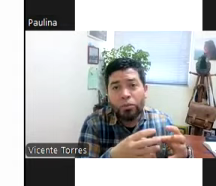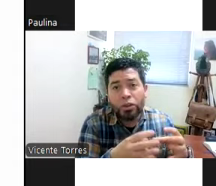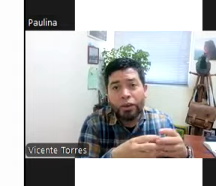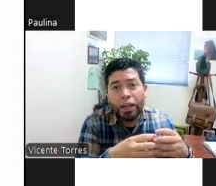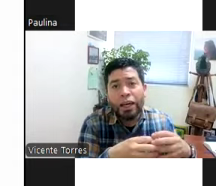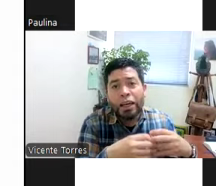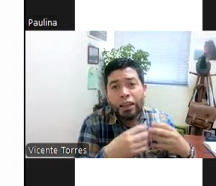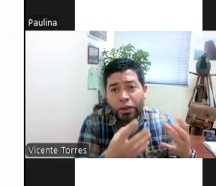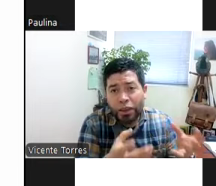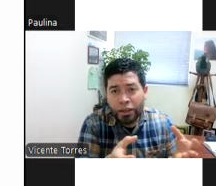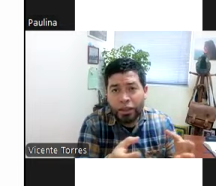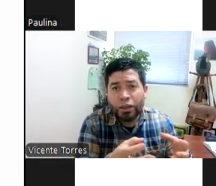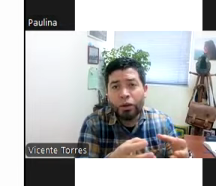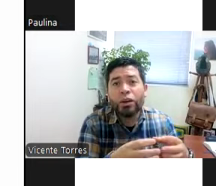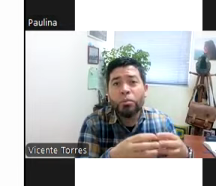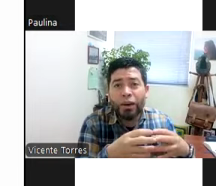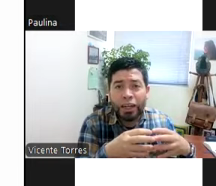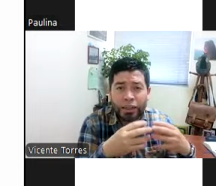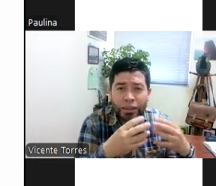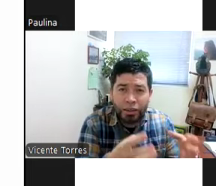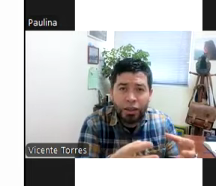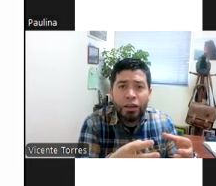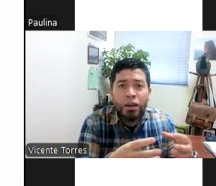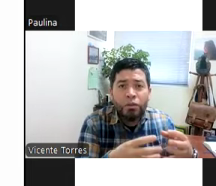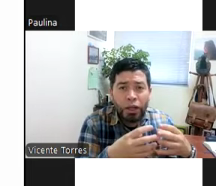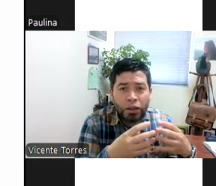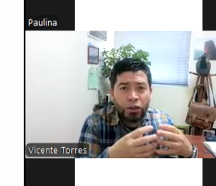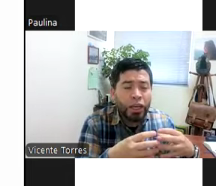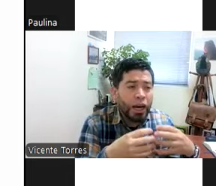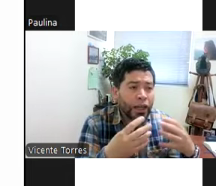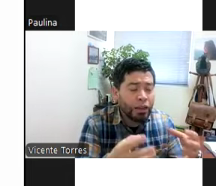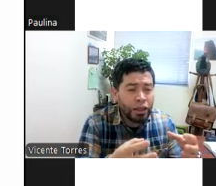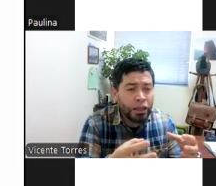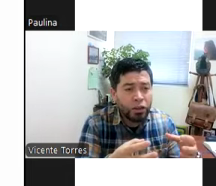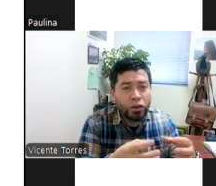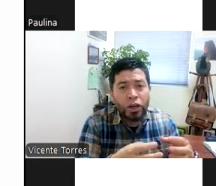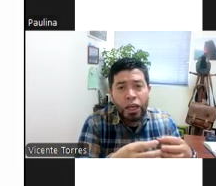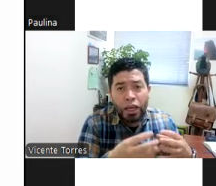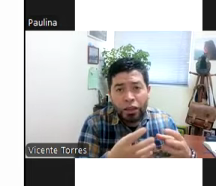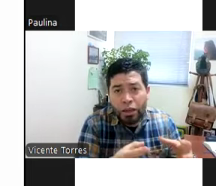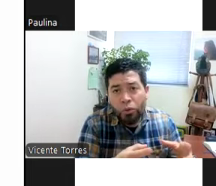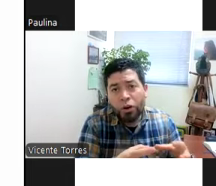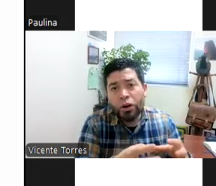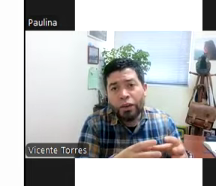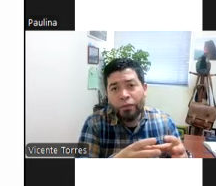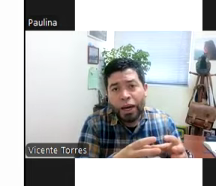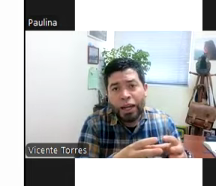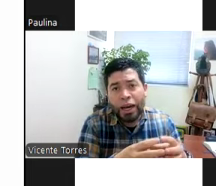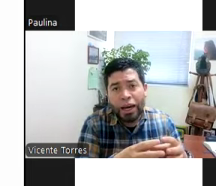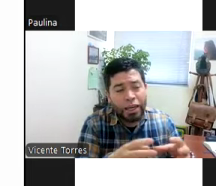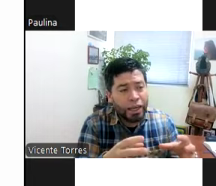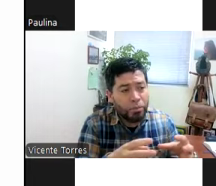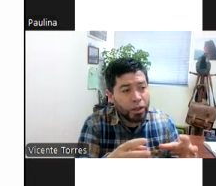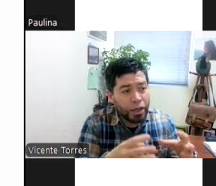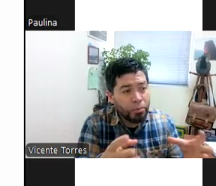decir, cómo se van a dividir estas células y cómo van a resistir frente a distintos estímulos que van